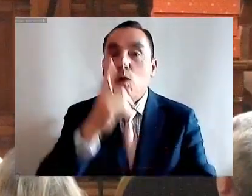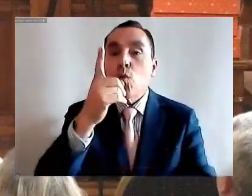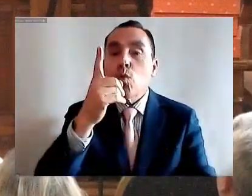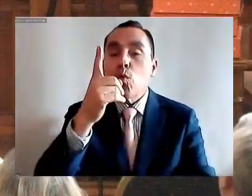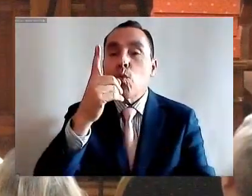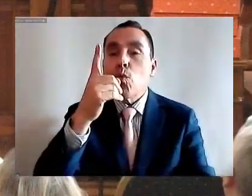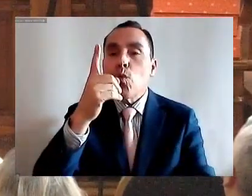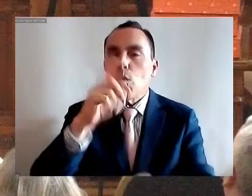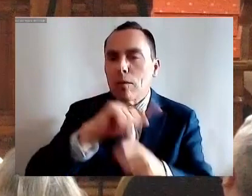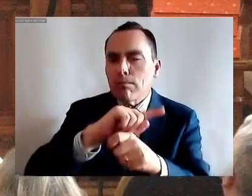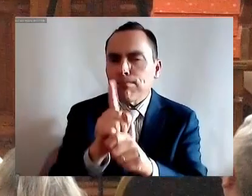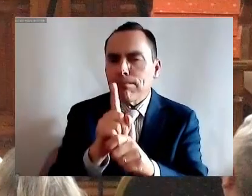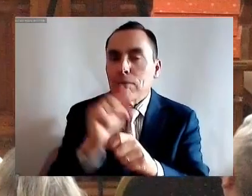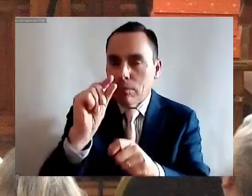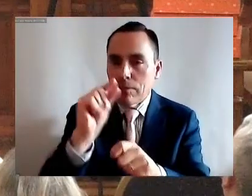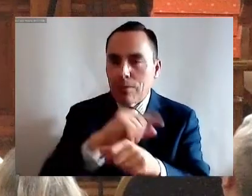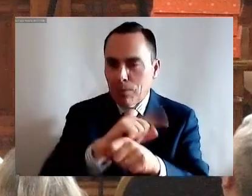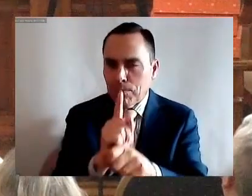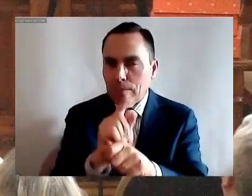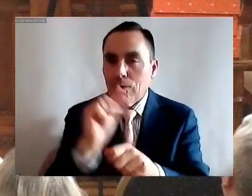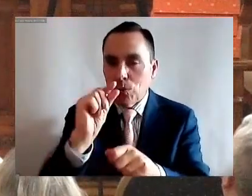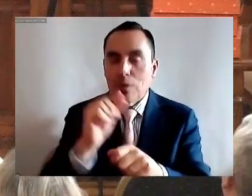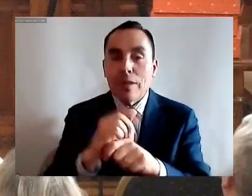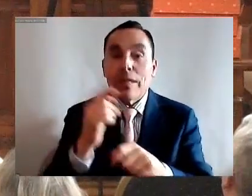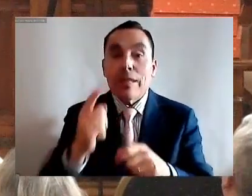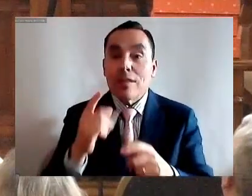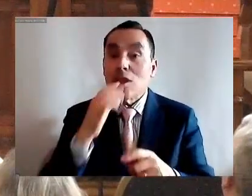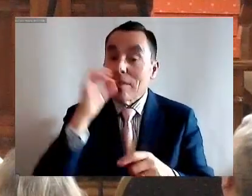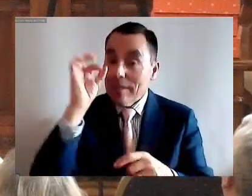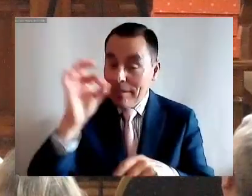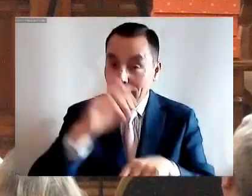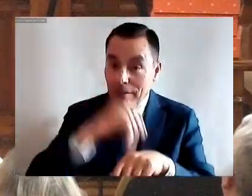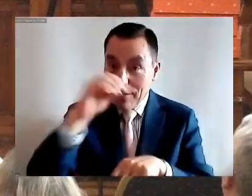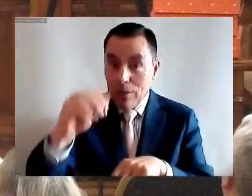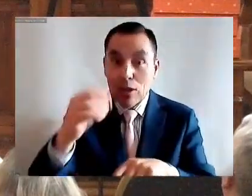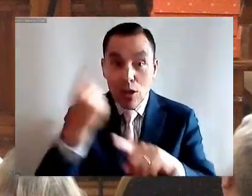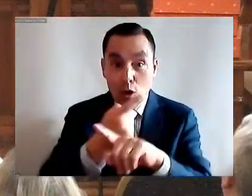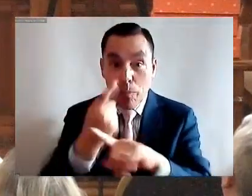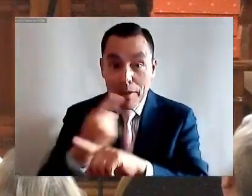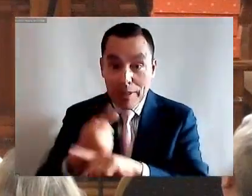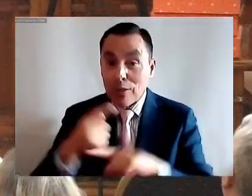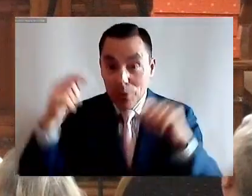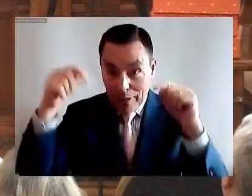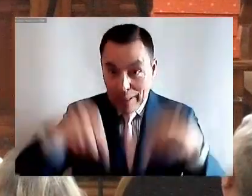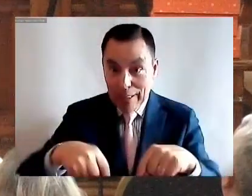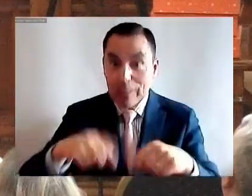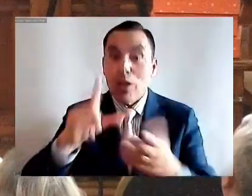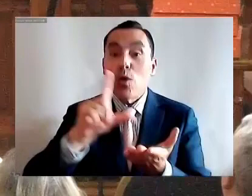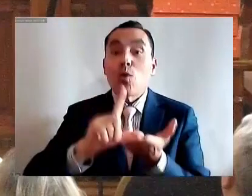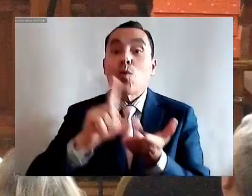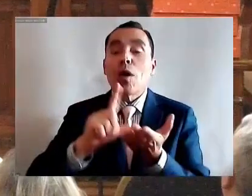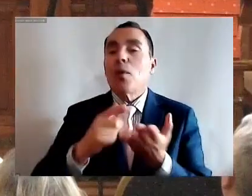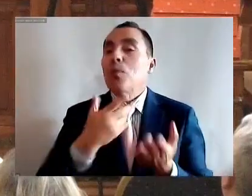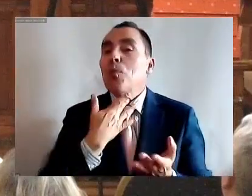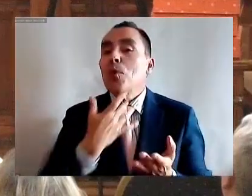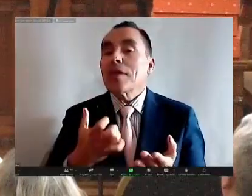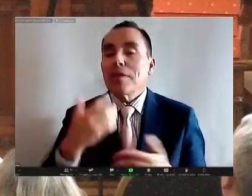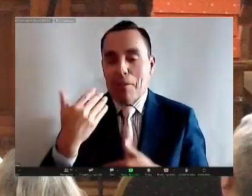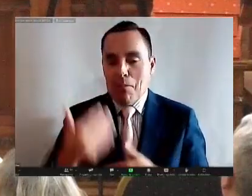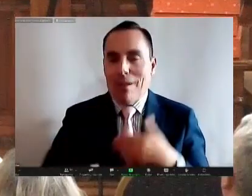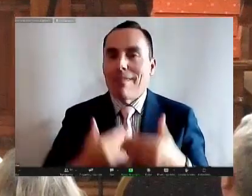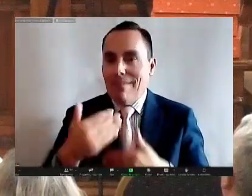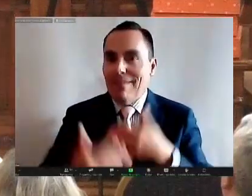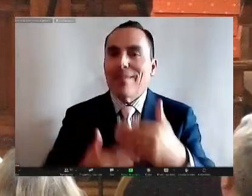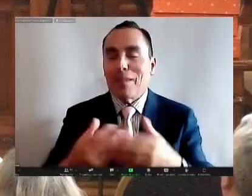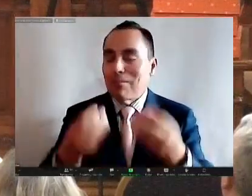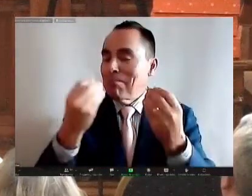invitación y destacar que si es que estamos conversando de esto en este lugar es porque estamos avanzando y estamos derribando un poco